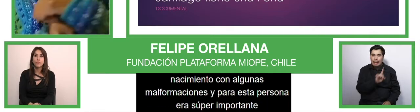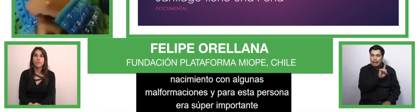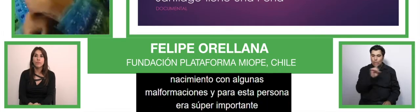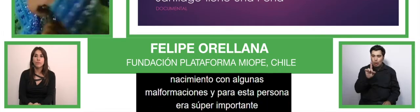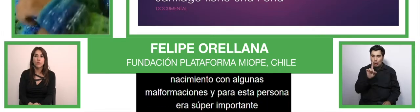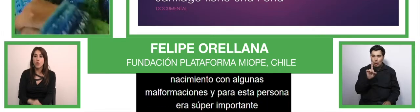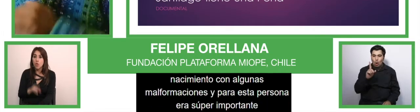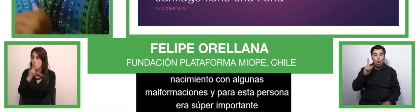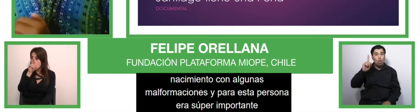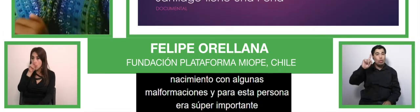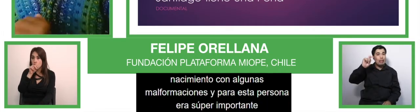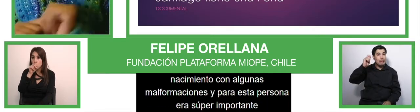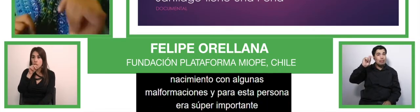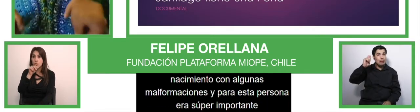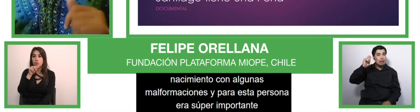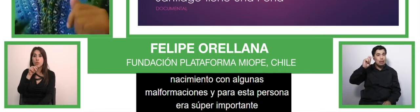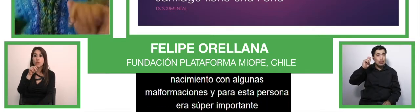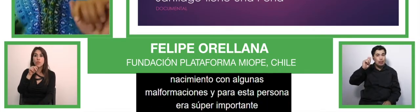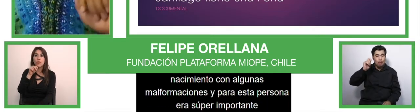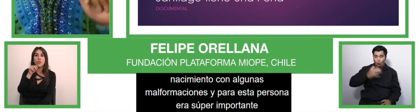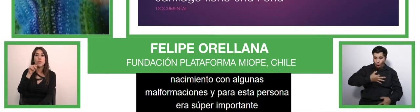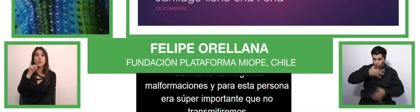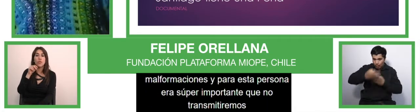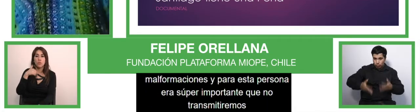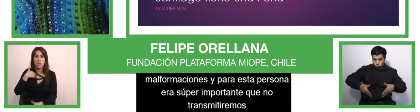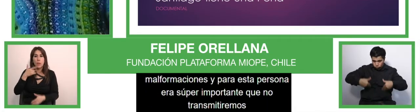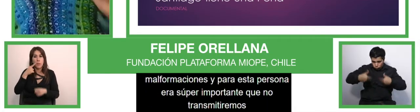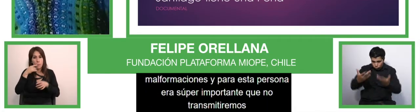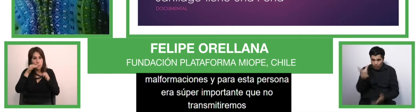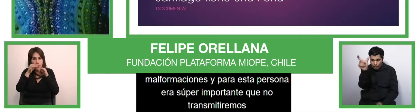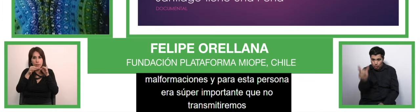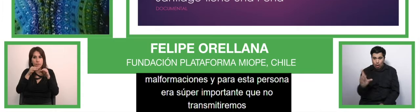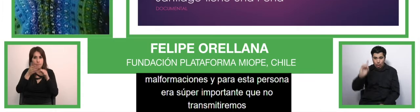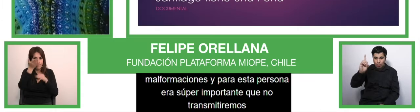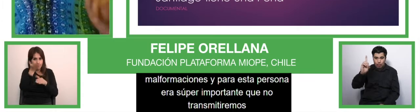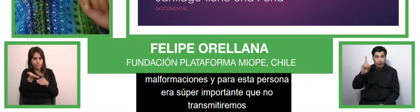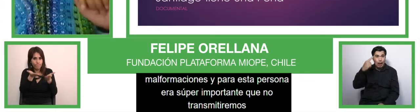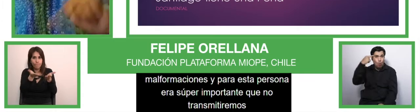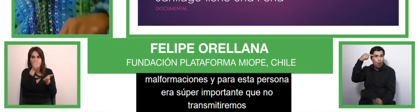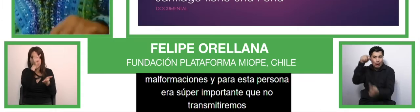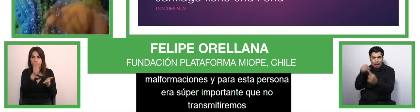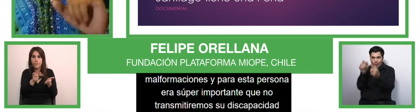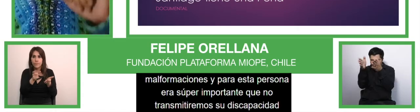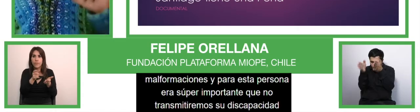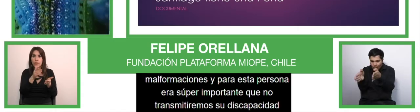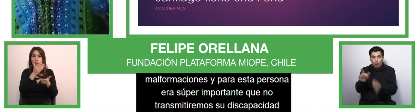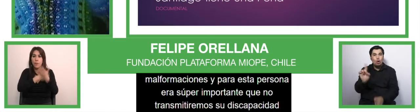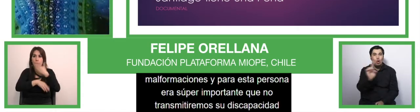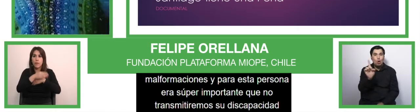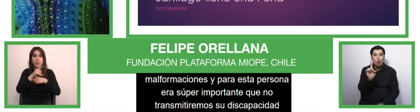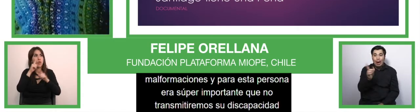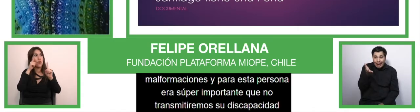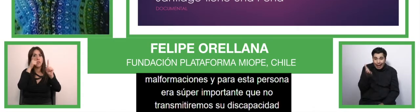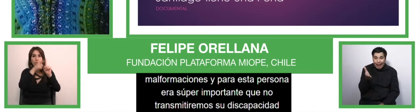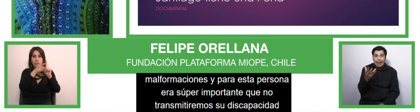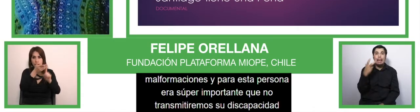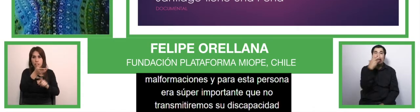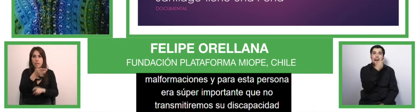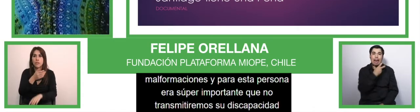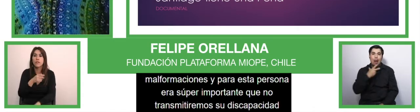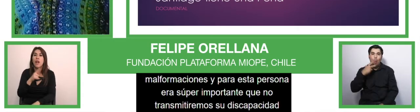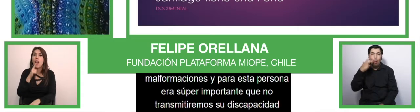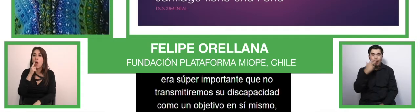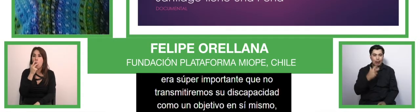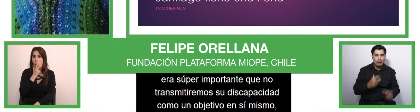transmitiéramos su discapacidad como un objetivo en sí mismo, sino que él fuera parte del lenguaje de todo el